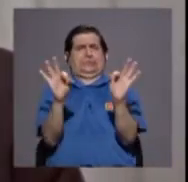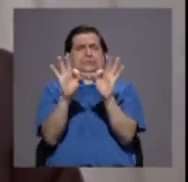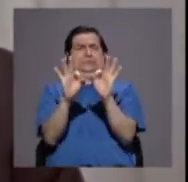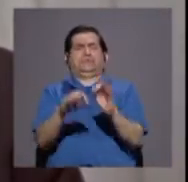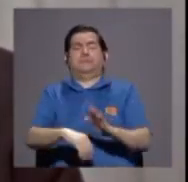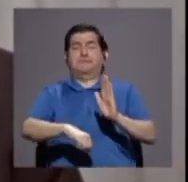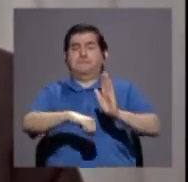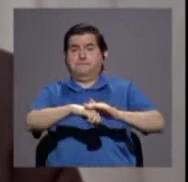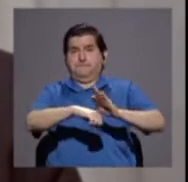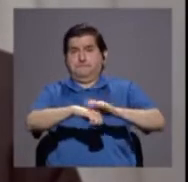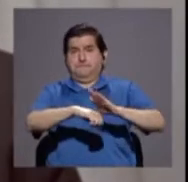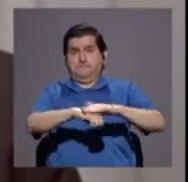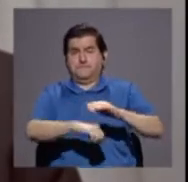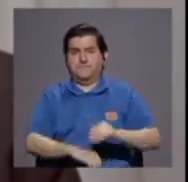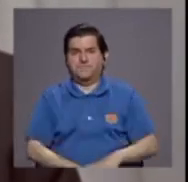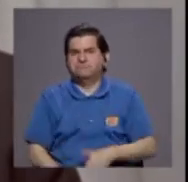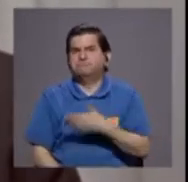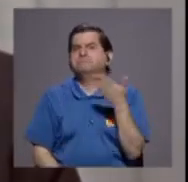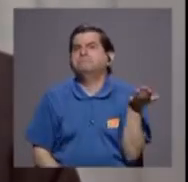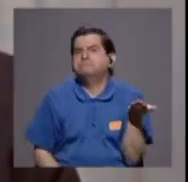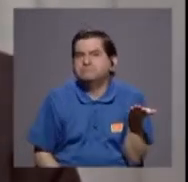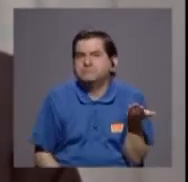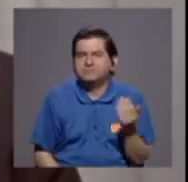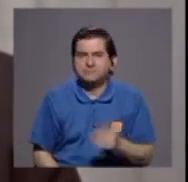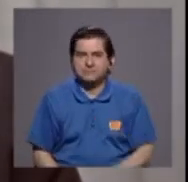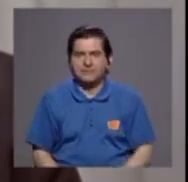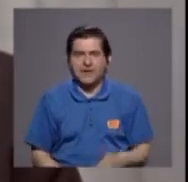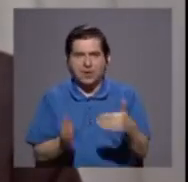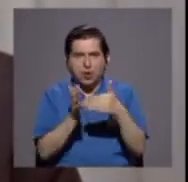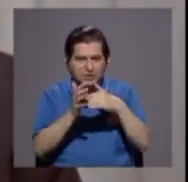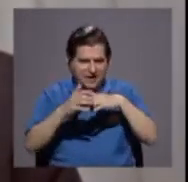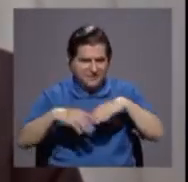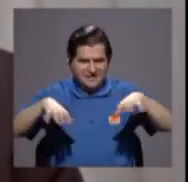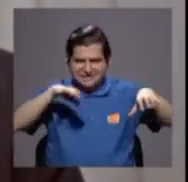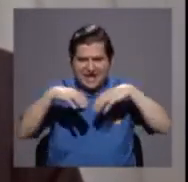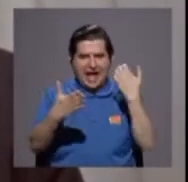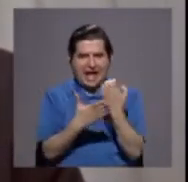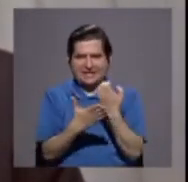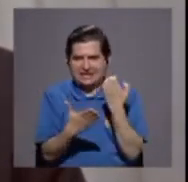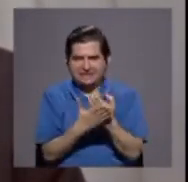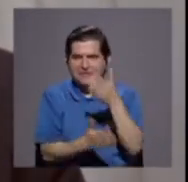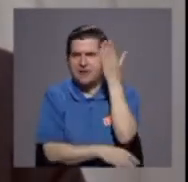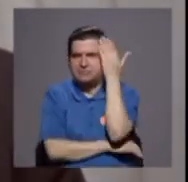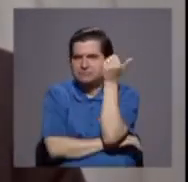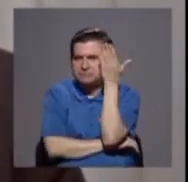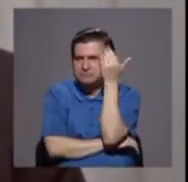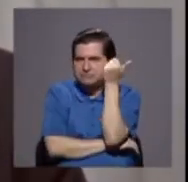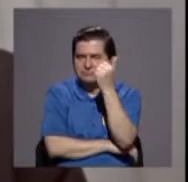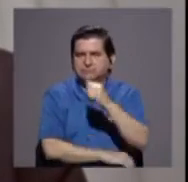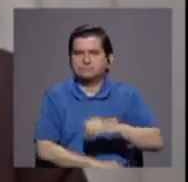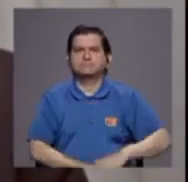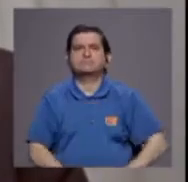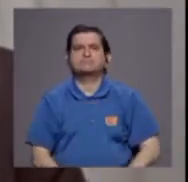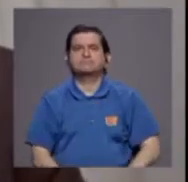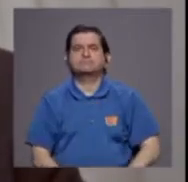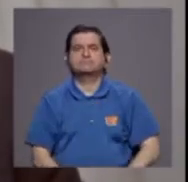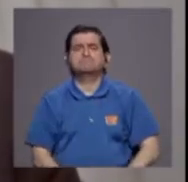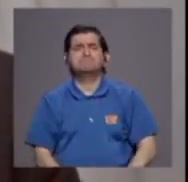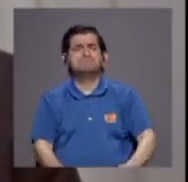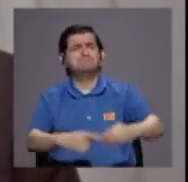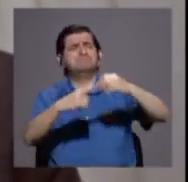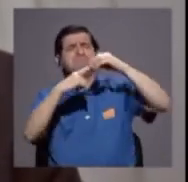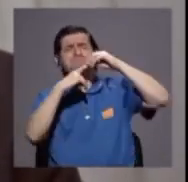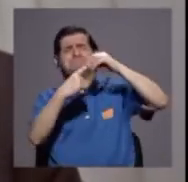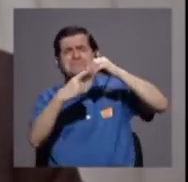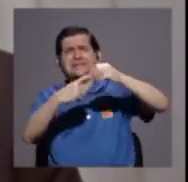para permitir, entre otras cosas, la reactivación económica. ¿Por qué? Porque el